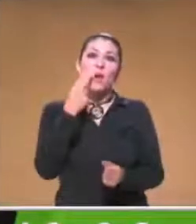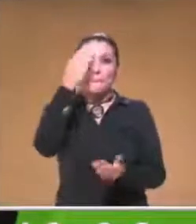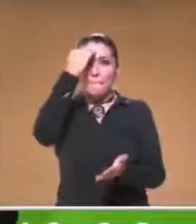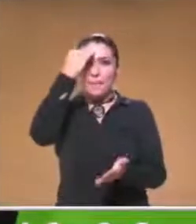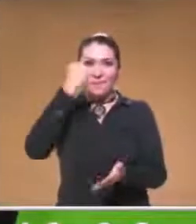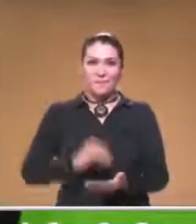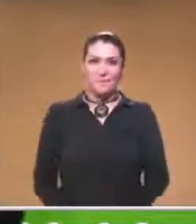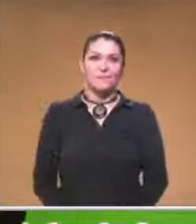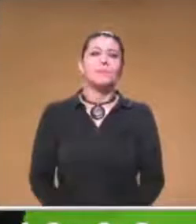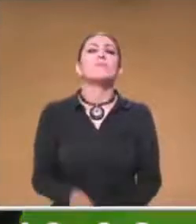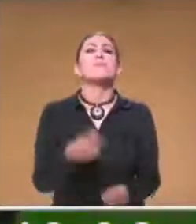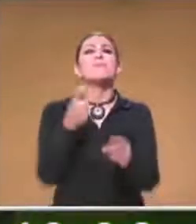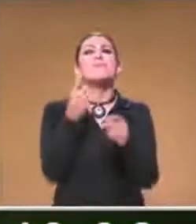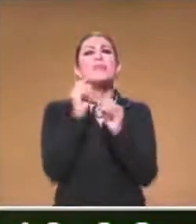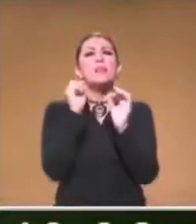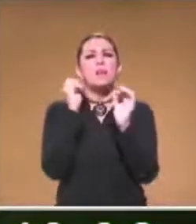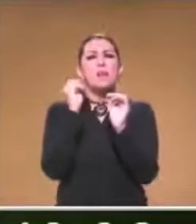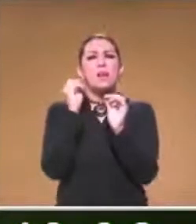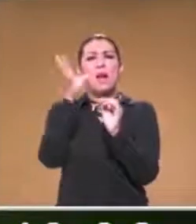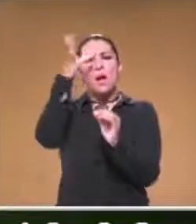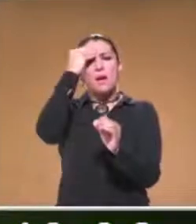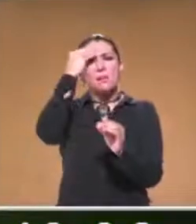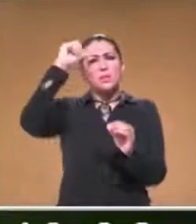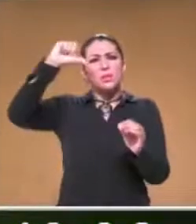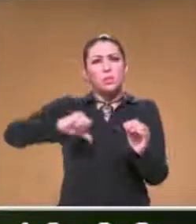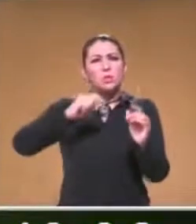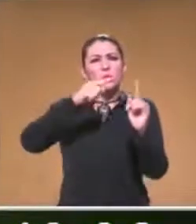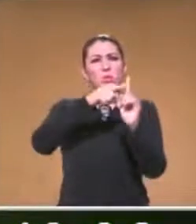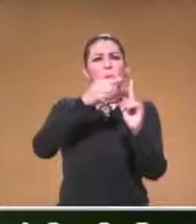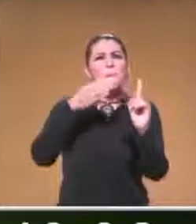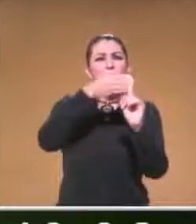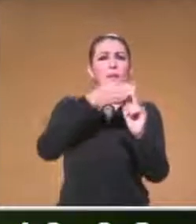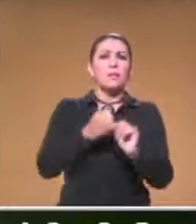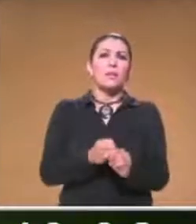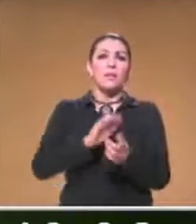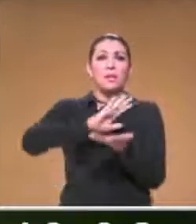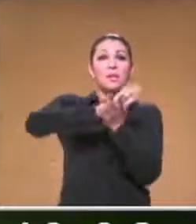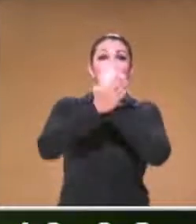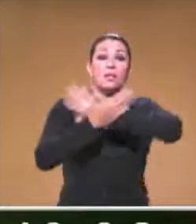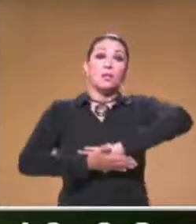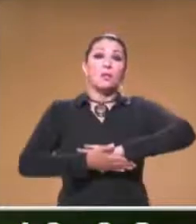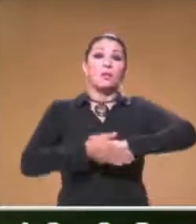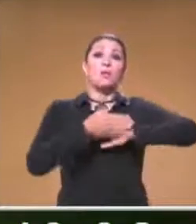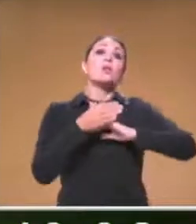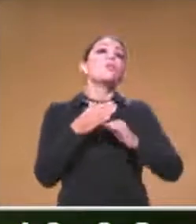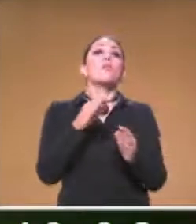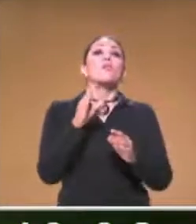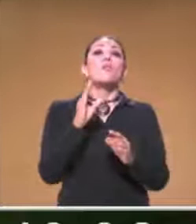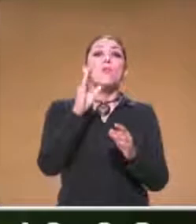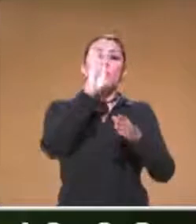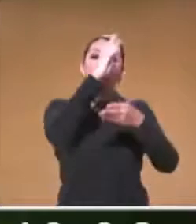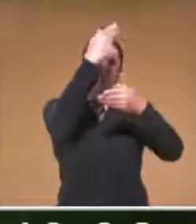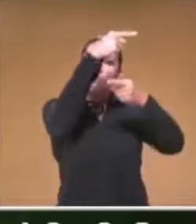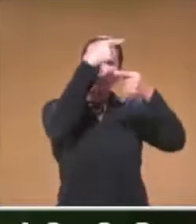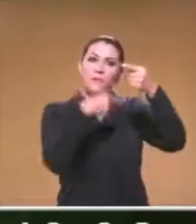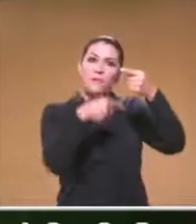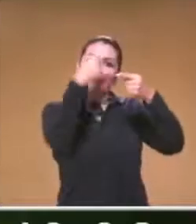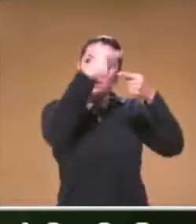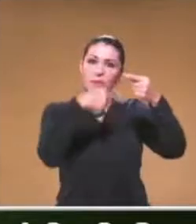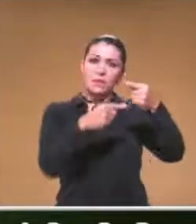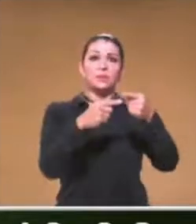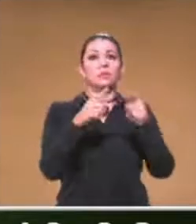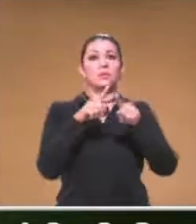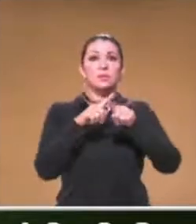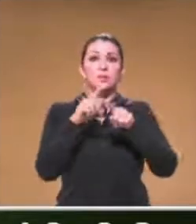día de hoy? El aprendizaje es conversión de fracciones decimales a escritura decimal y viceversa. ¿Recuerdan qué significa